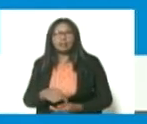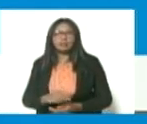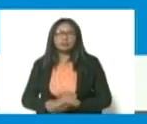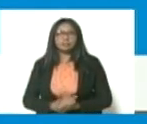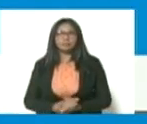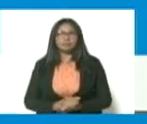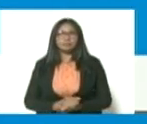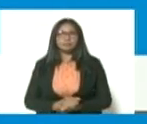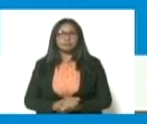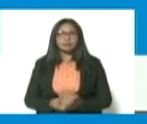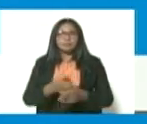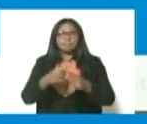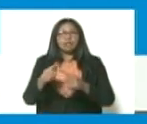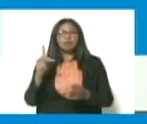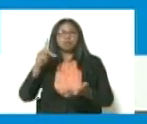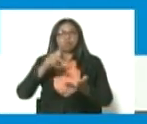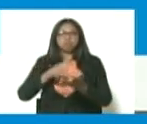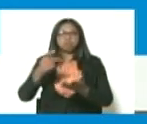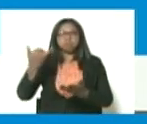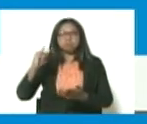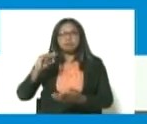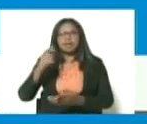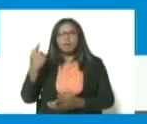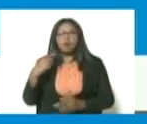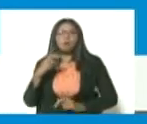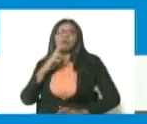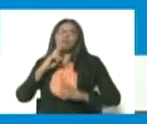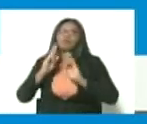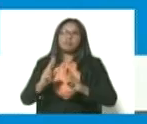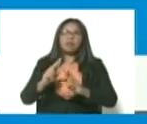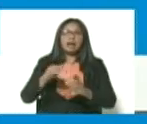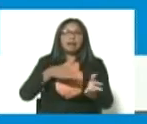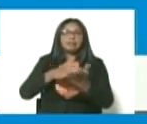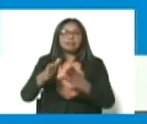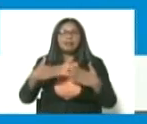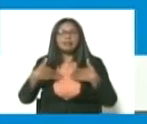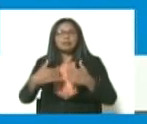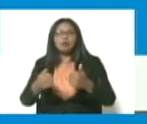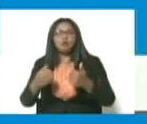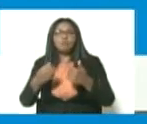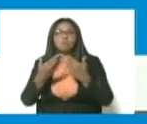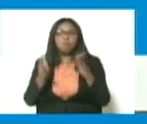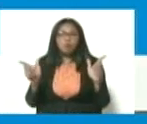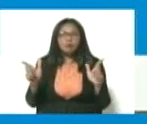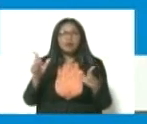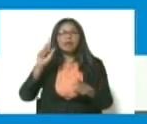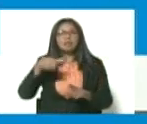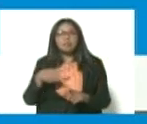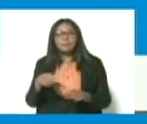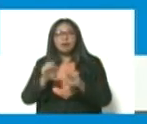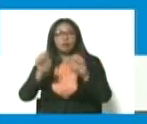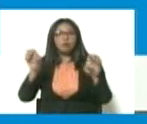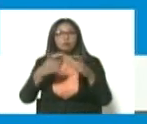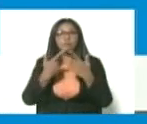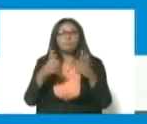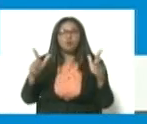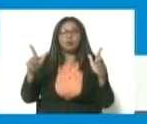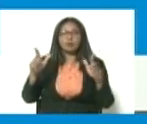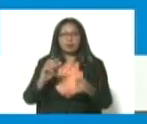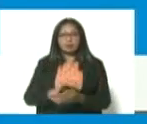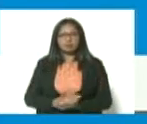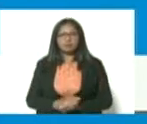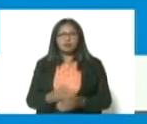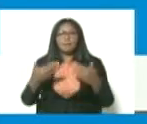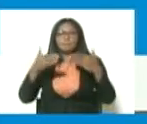tasajeado, pero que está, para garantizar la salud pública, la educación pública, la